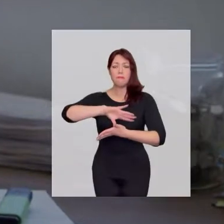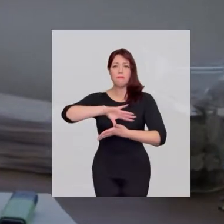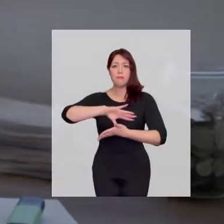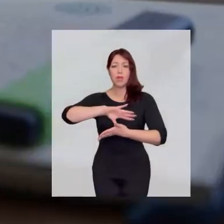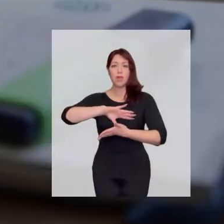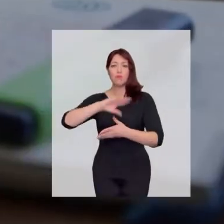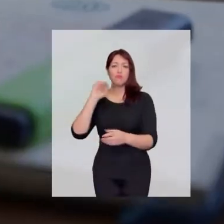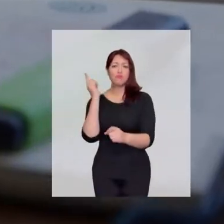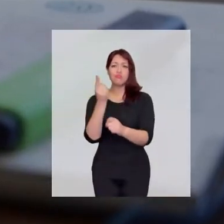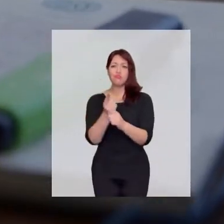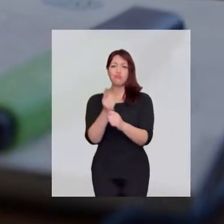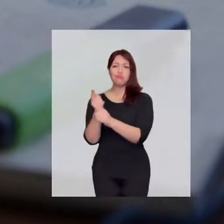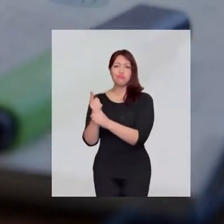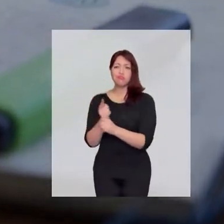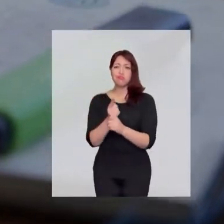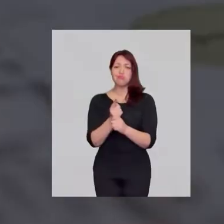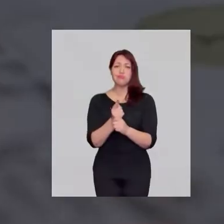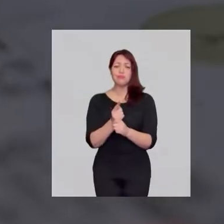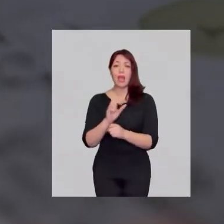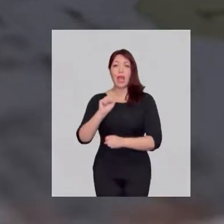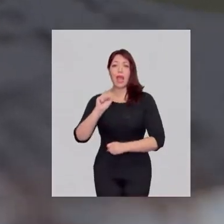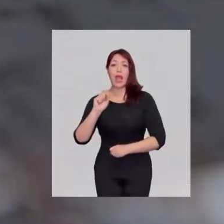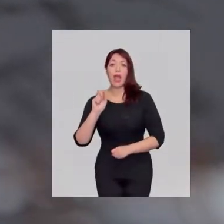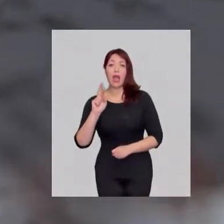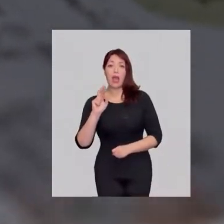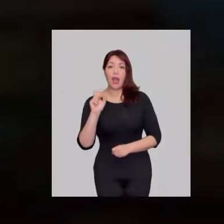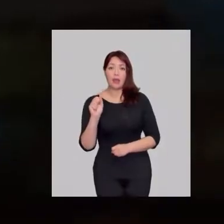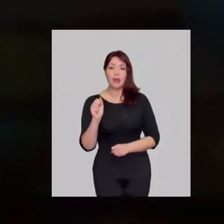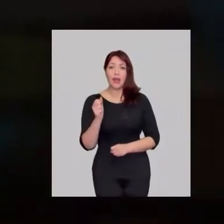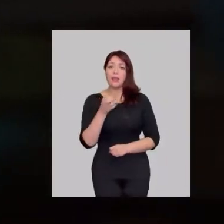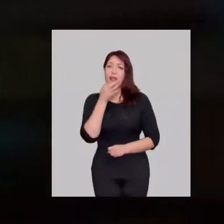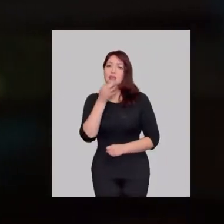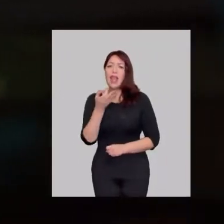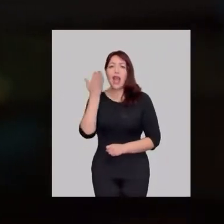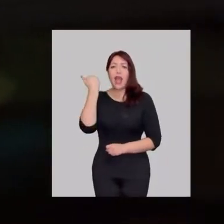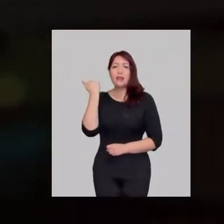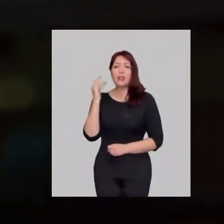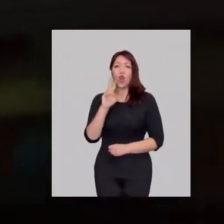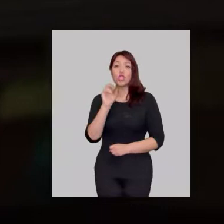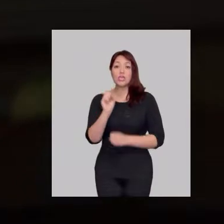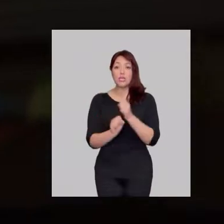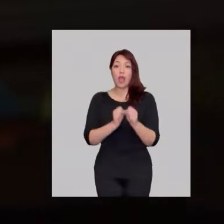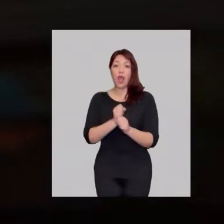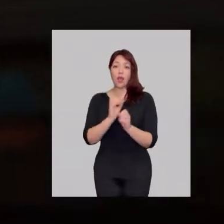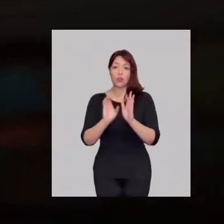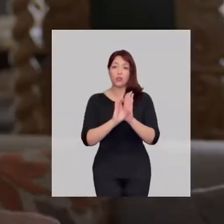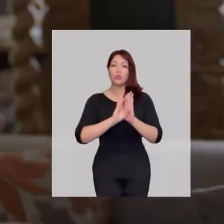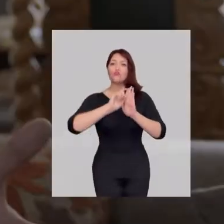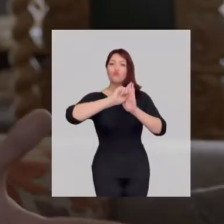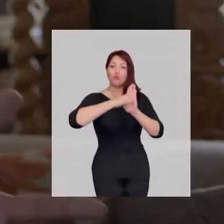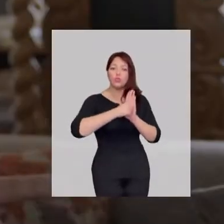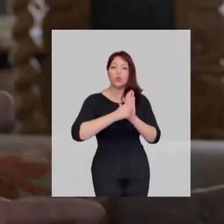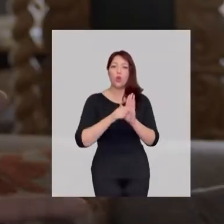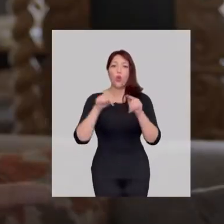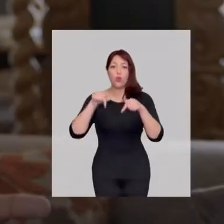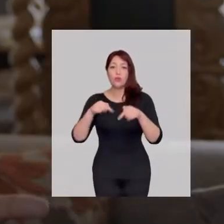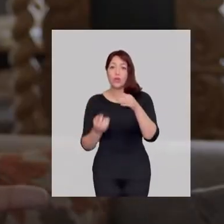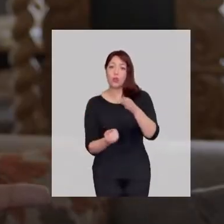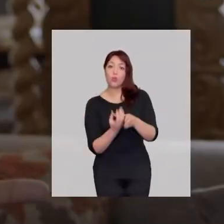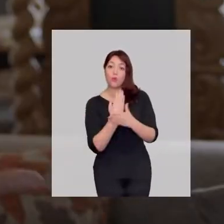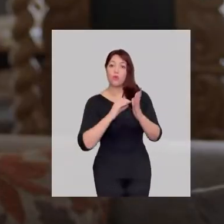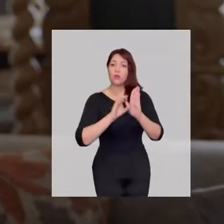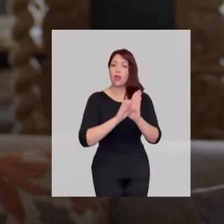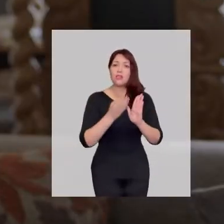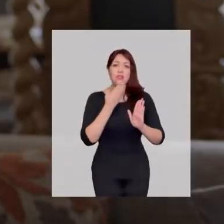estamos generando un país que posibilita las dictaduras. Adri hablaba mucho de los cerrojos, de los metacerrojos de la constitución del